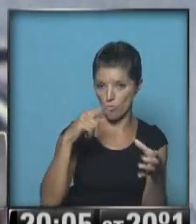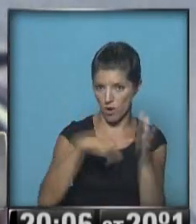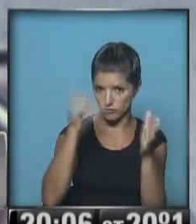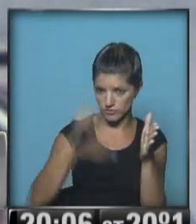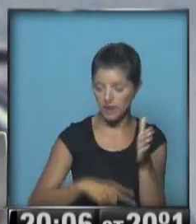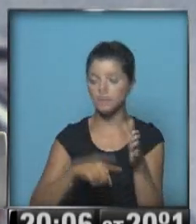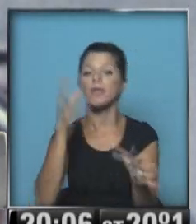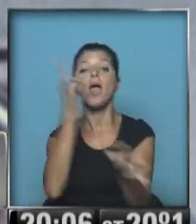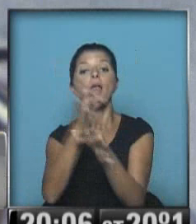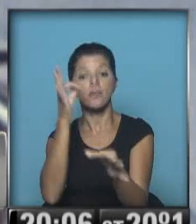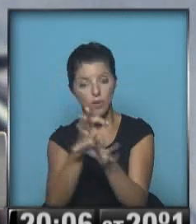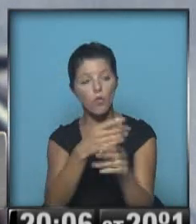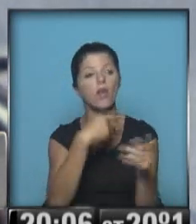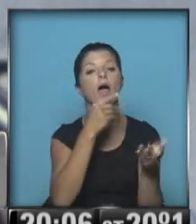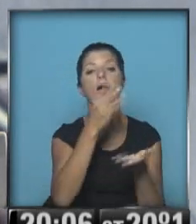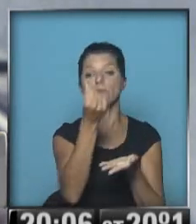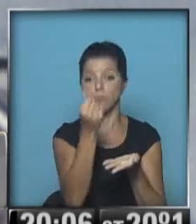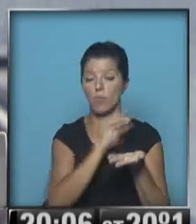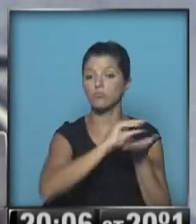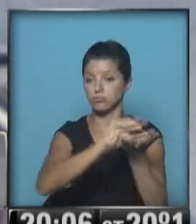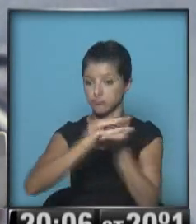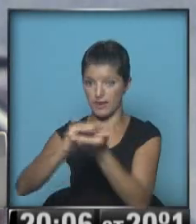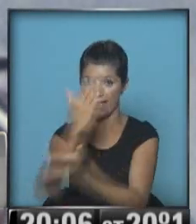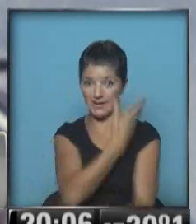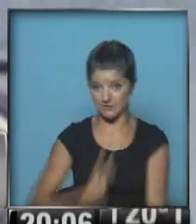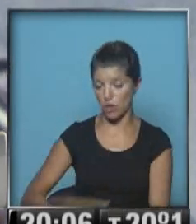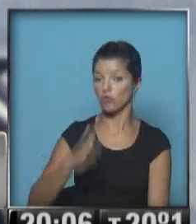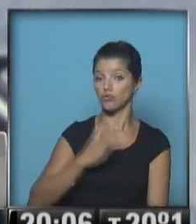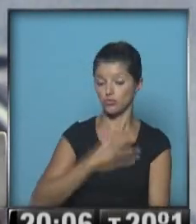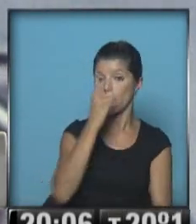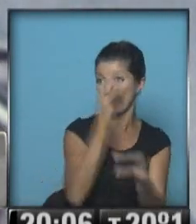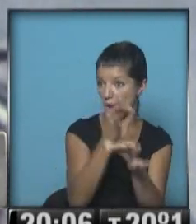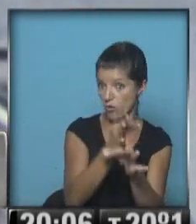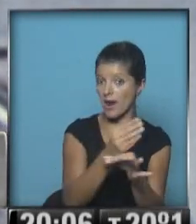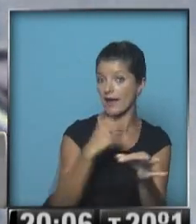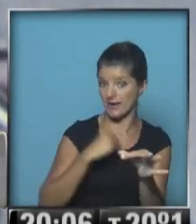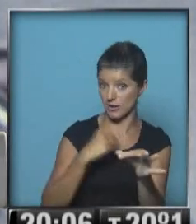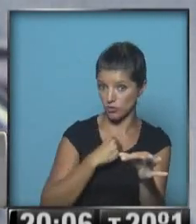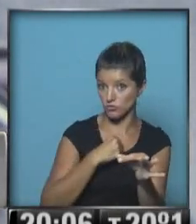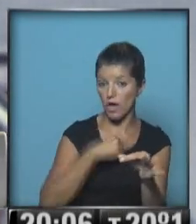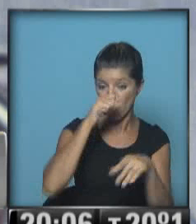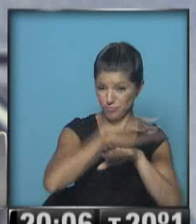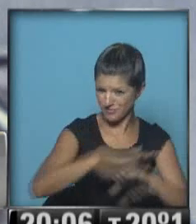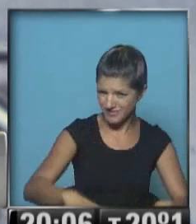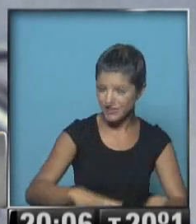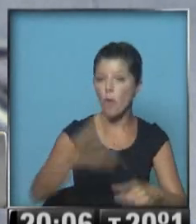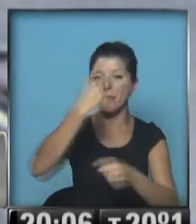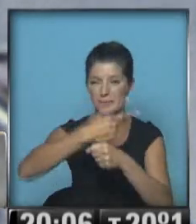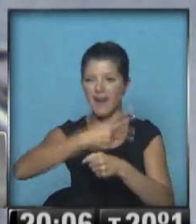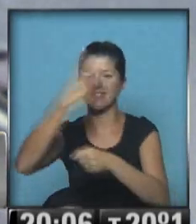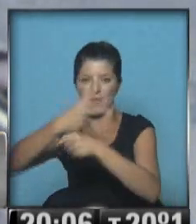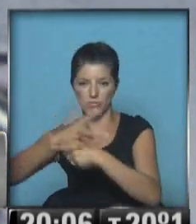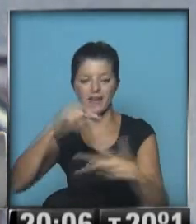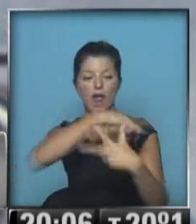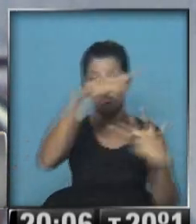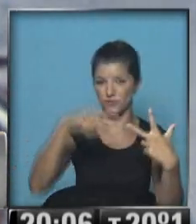escuelas reciben financiamiento del estado Yo supervis una escuela religiosa con preescolar escuela primaria y secundaria en los